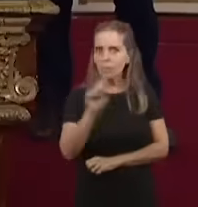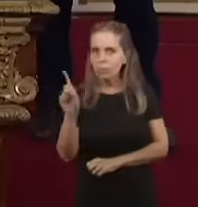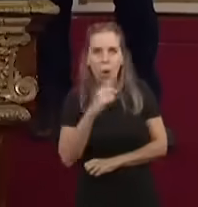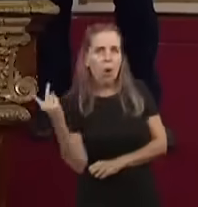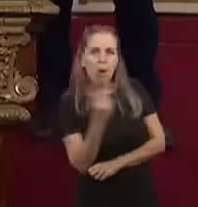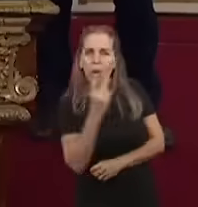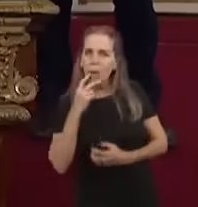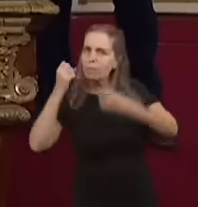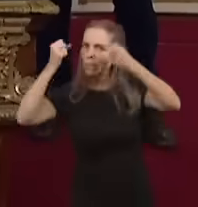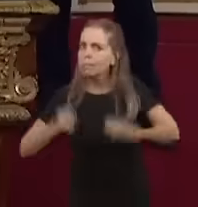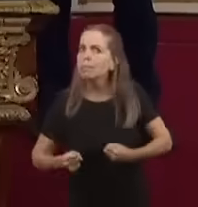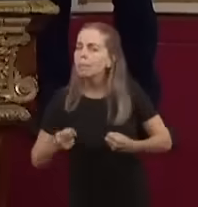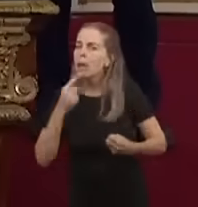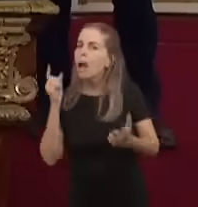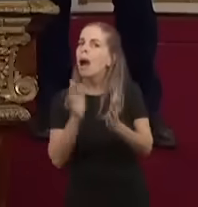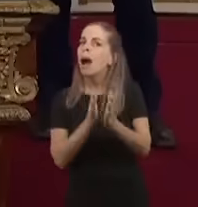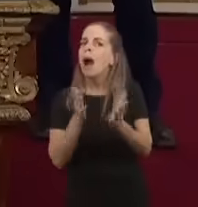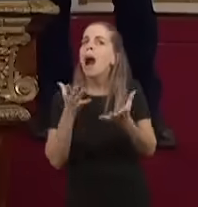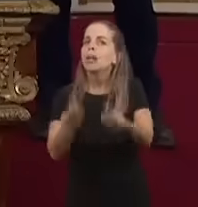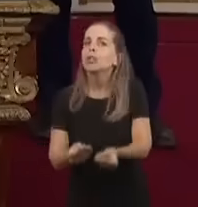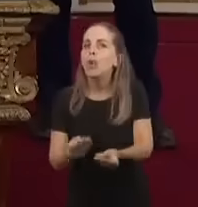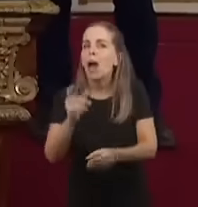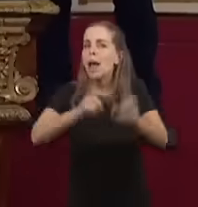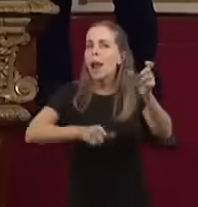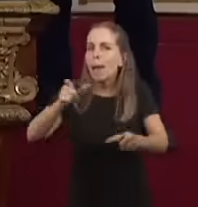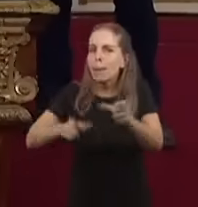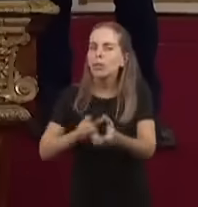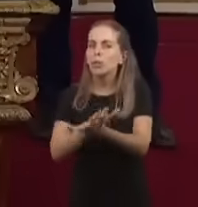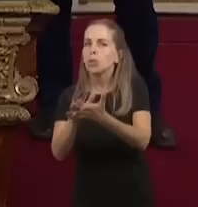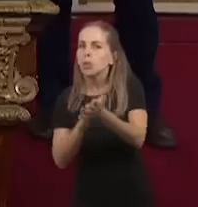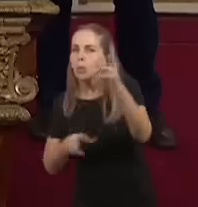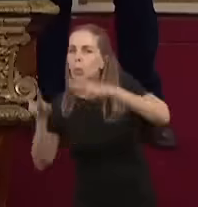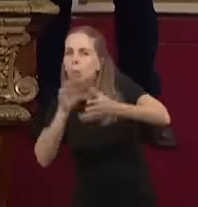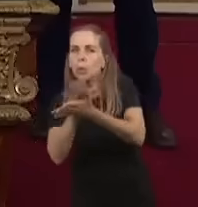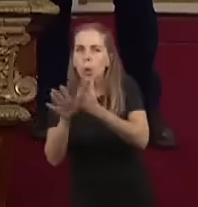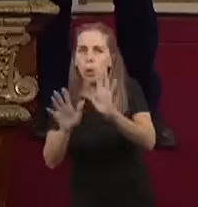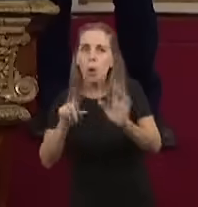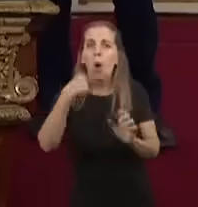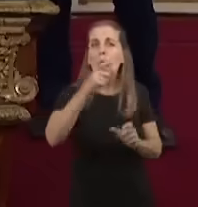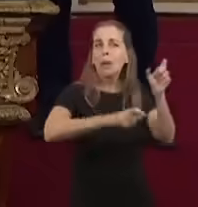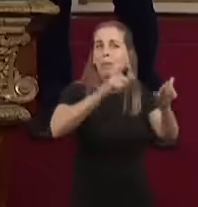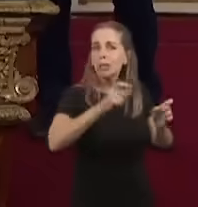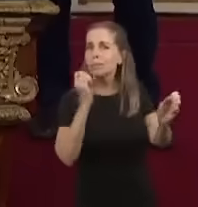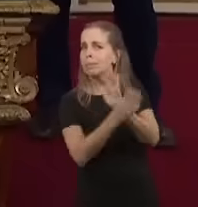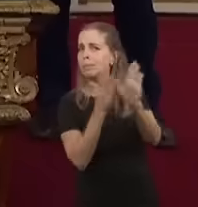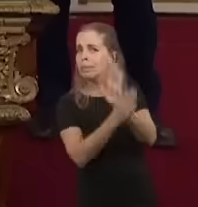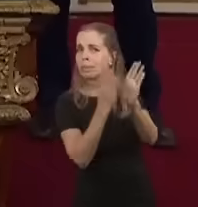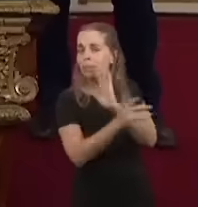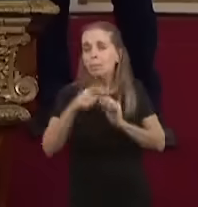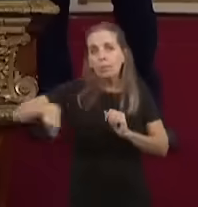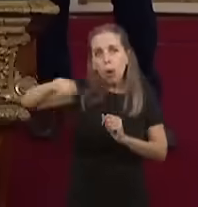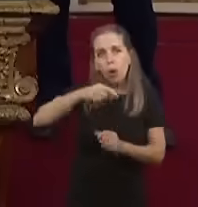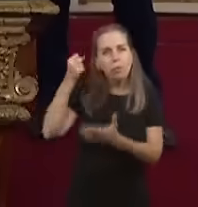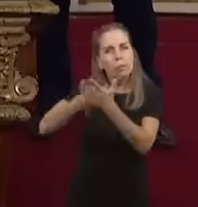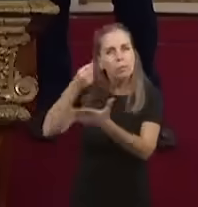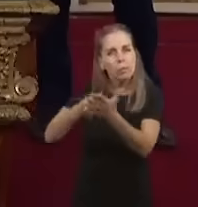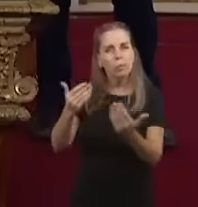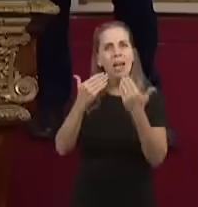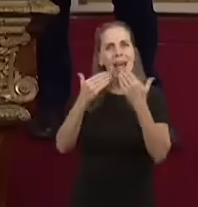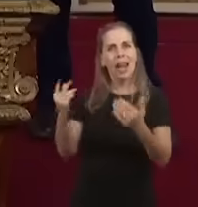fuego para intentar ayudar a sus compatriotas mientras otros subían ellos corrían hacia el fuego mi gratitud y